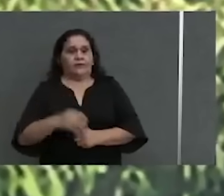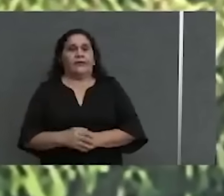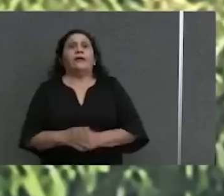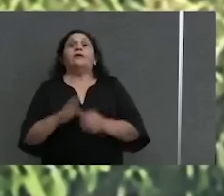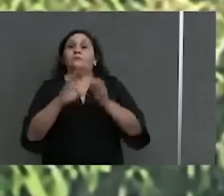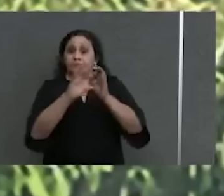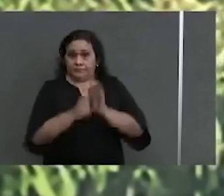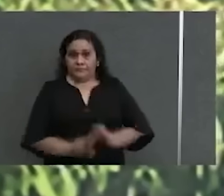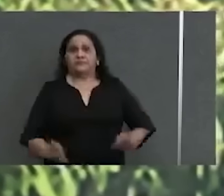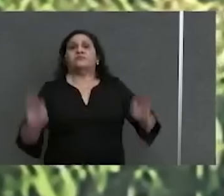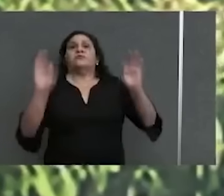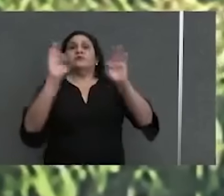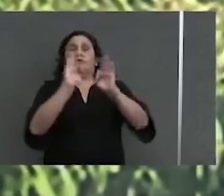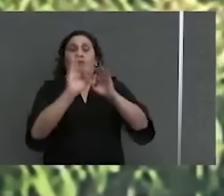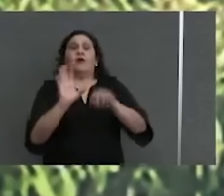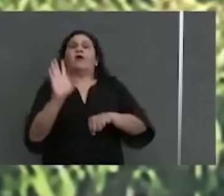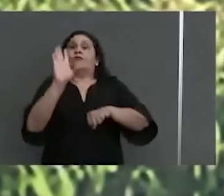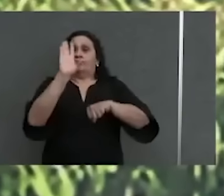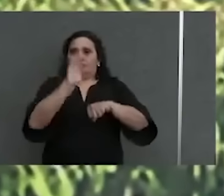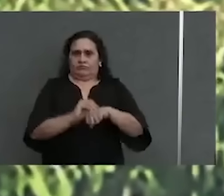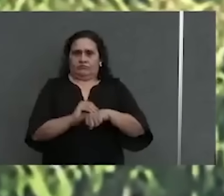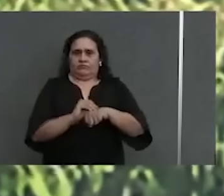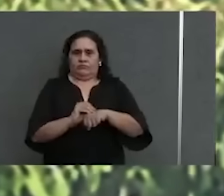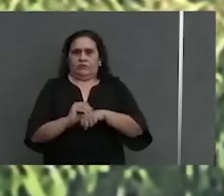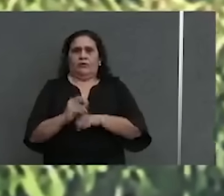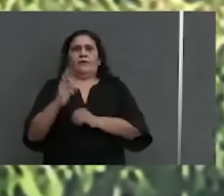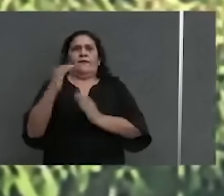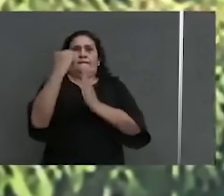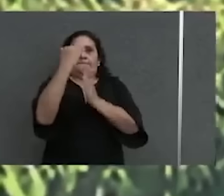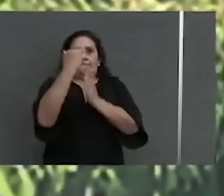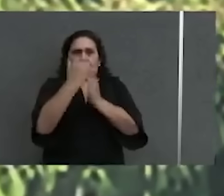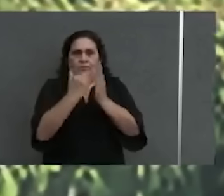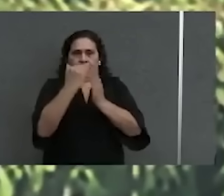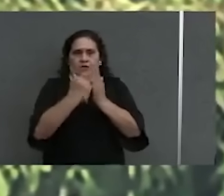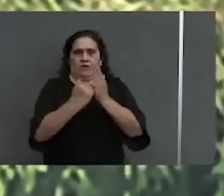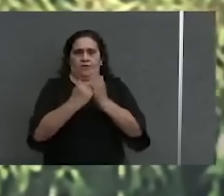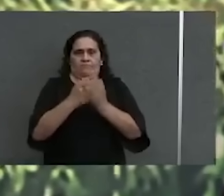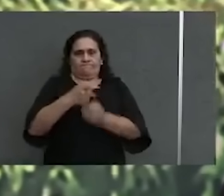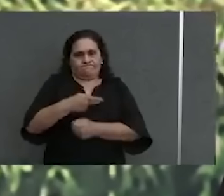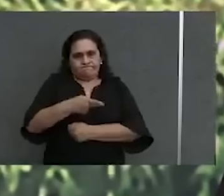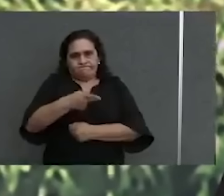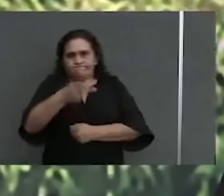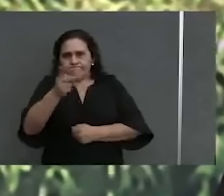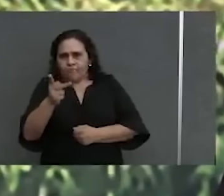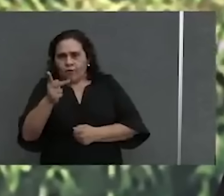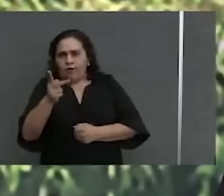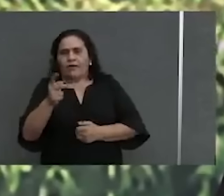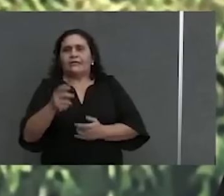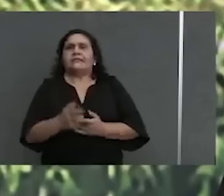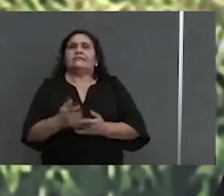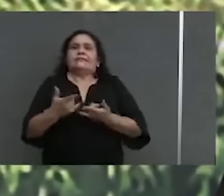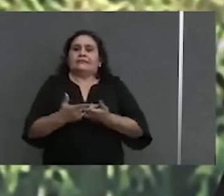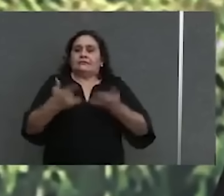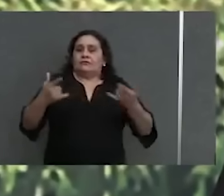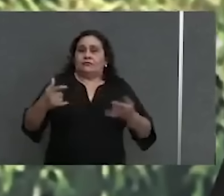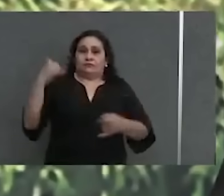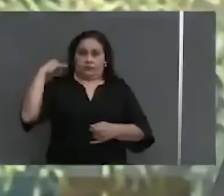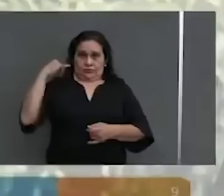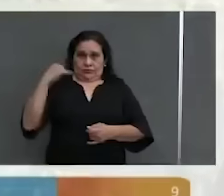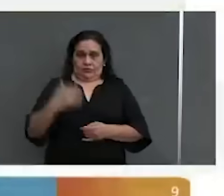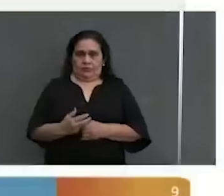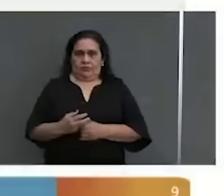es que esto también nos permitió tener la menor tasa de pobreza extrema en la historia de Yucatán. En los